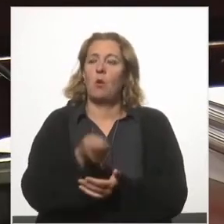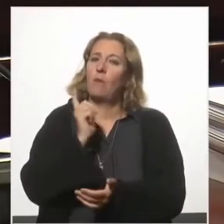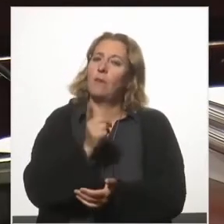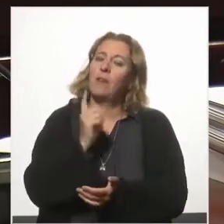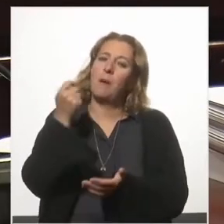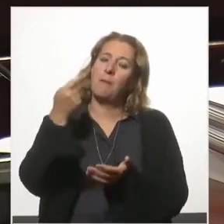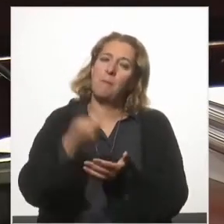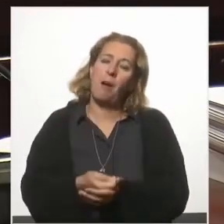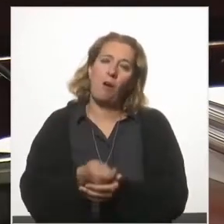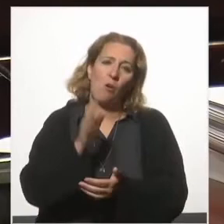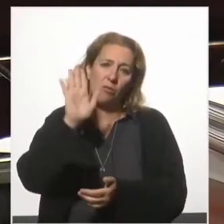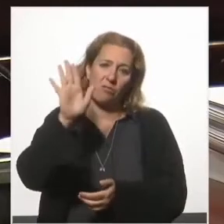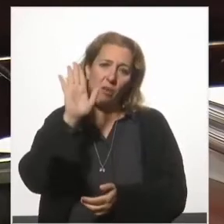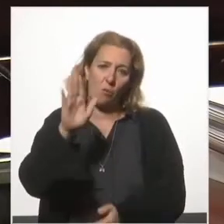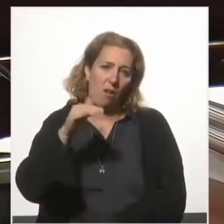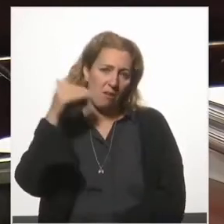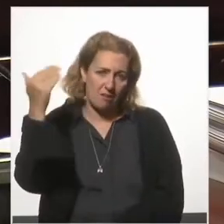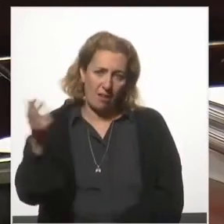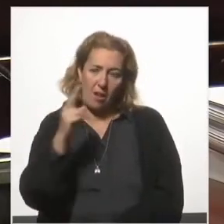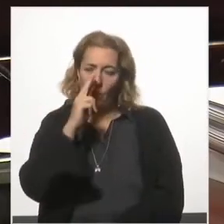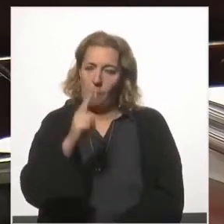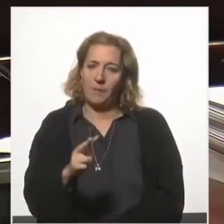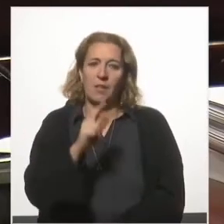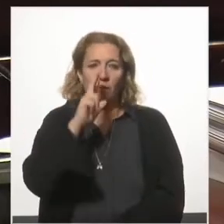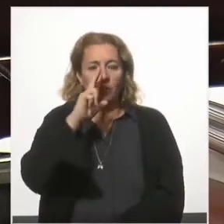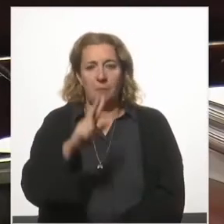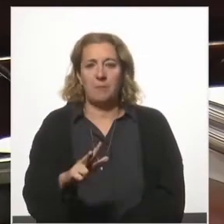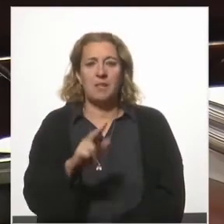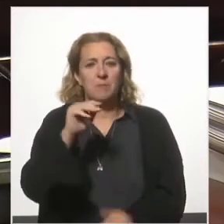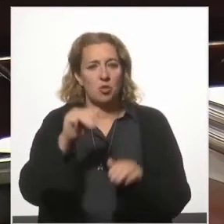pago de la deuda externa de unos 2.000 o 3.000